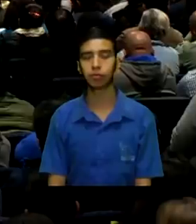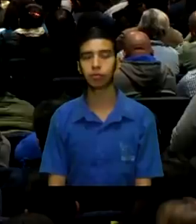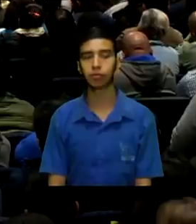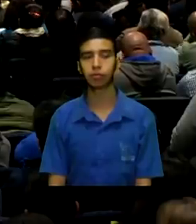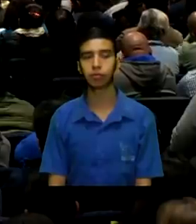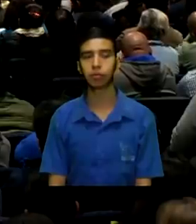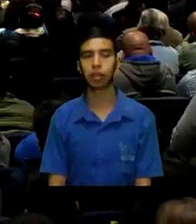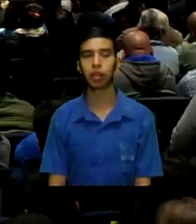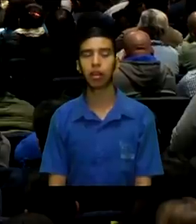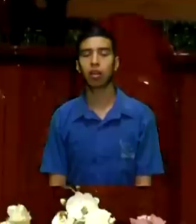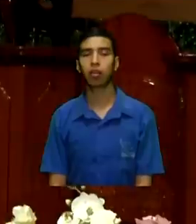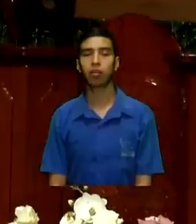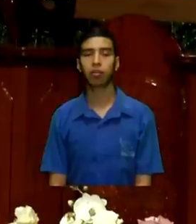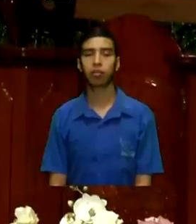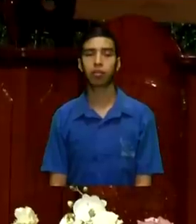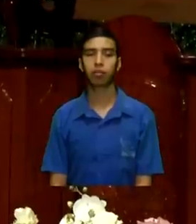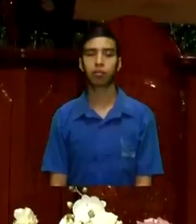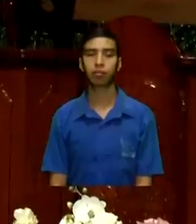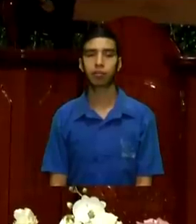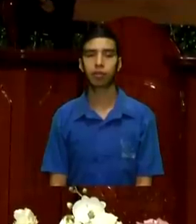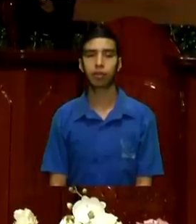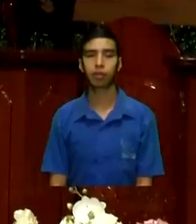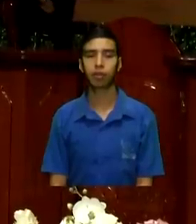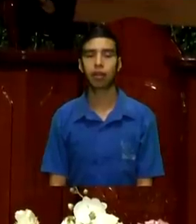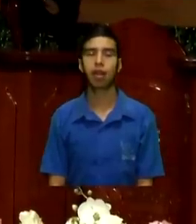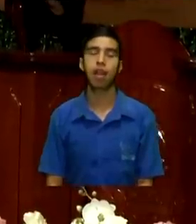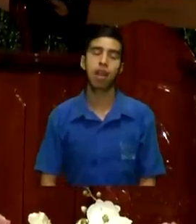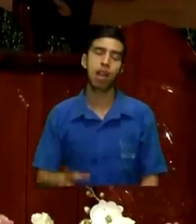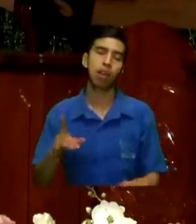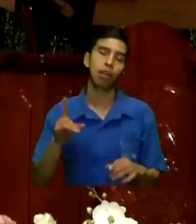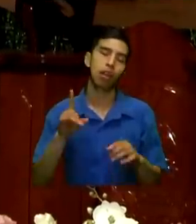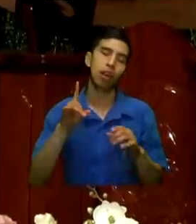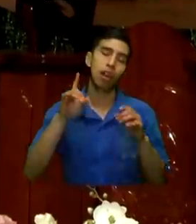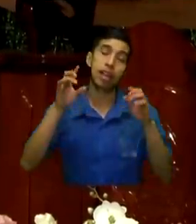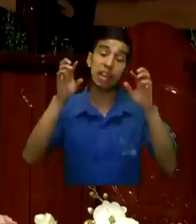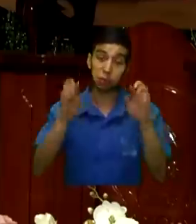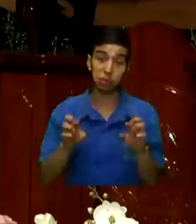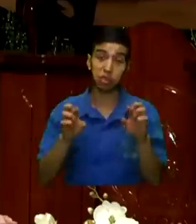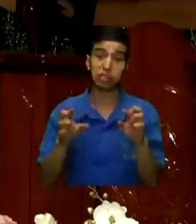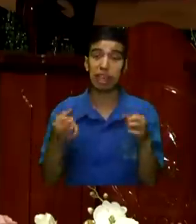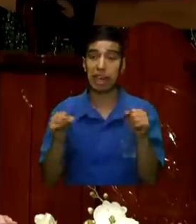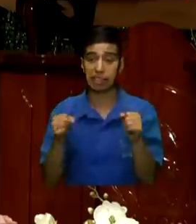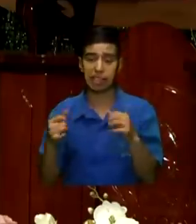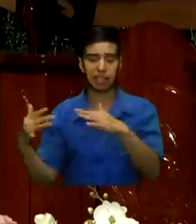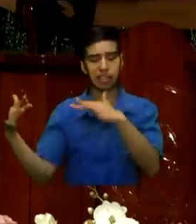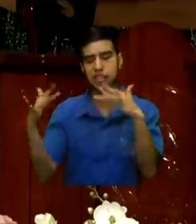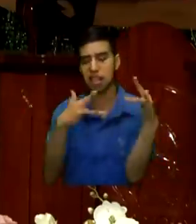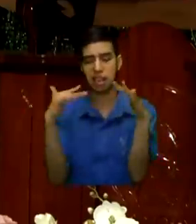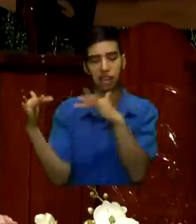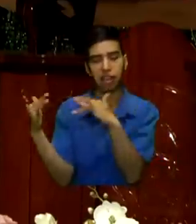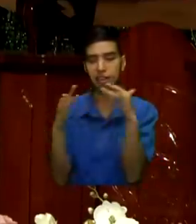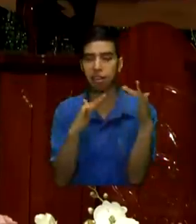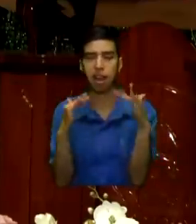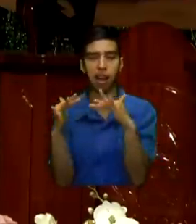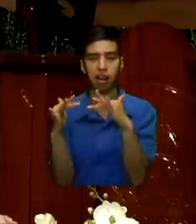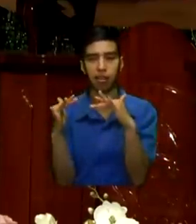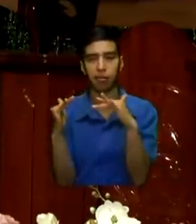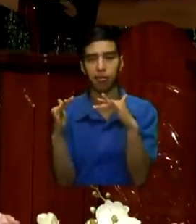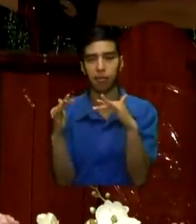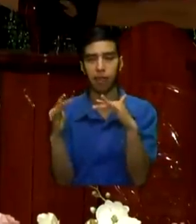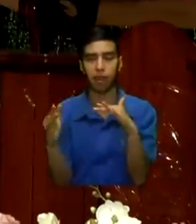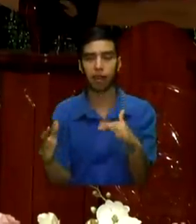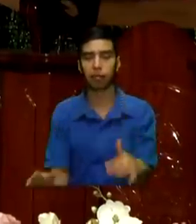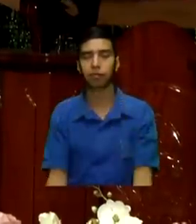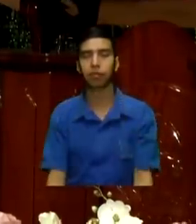pero mercenarios, ya viejos, ya que esos muchachitos. ¿Quién votó por ir ahí? Ninguno consintieron, estaban